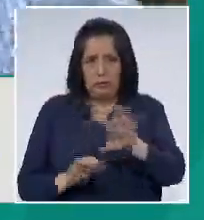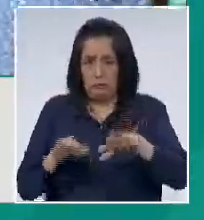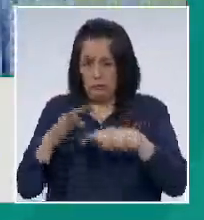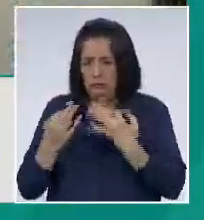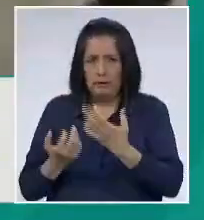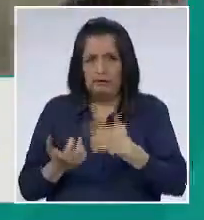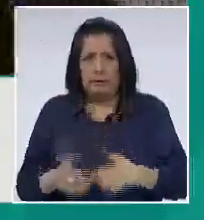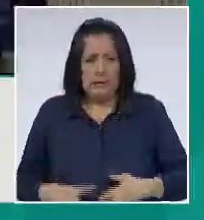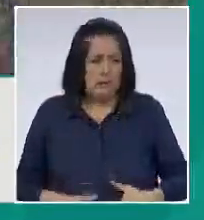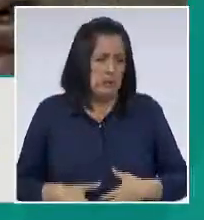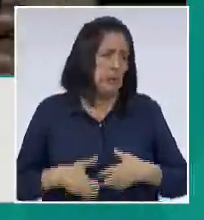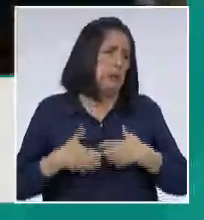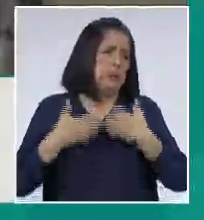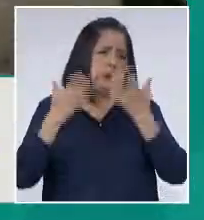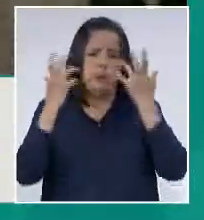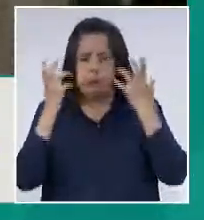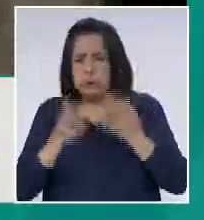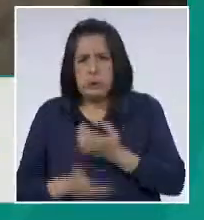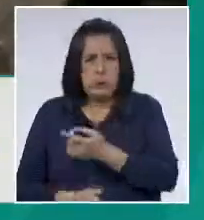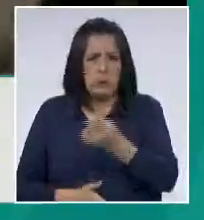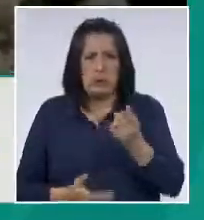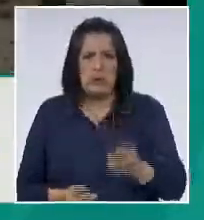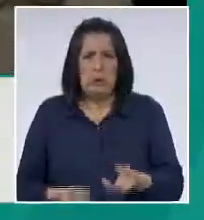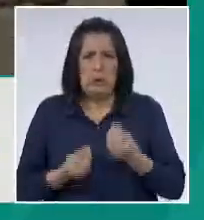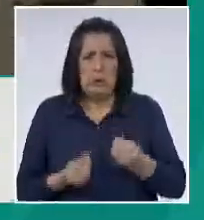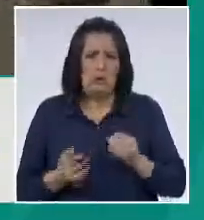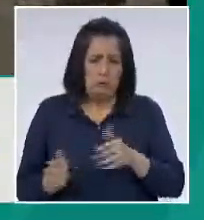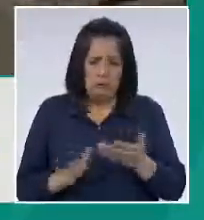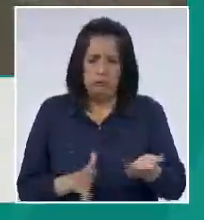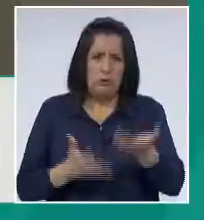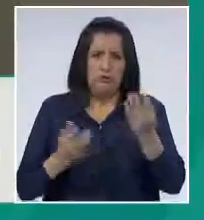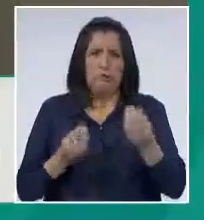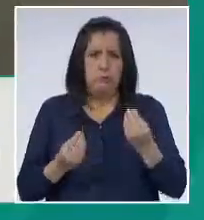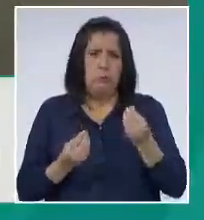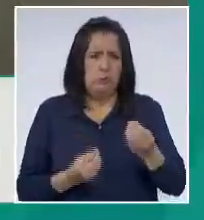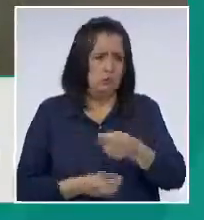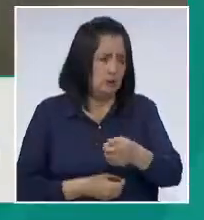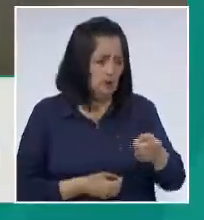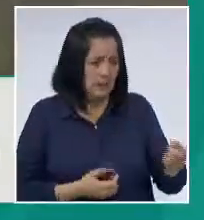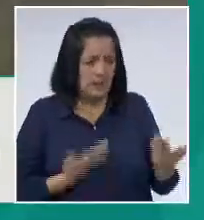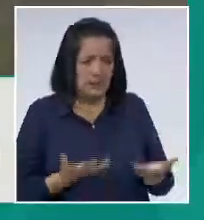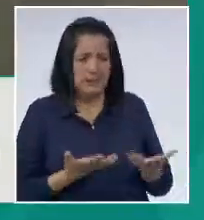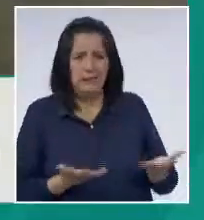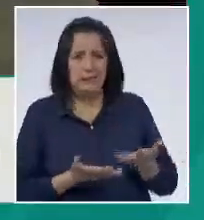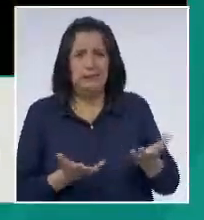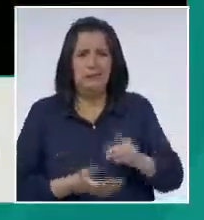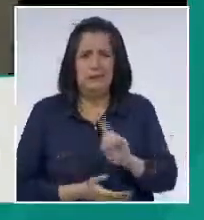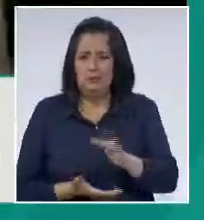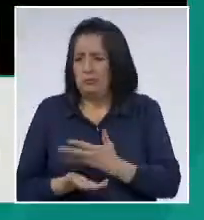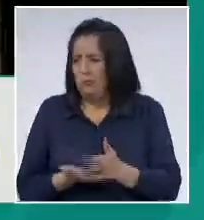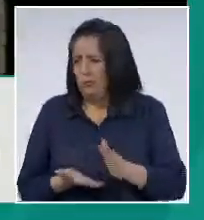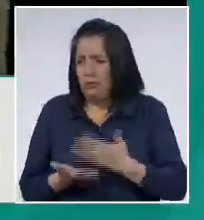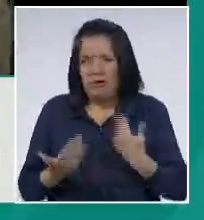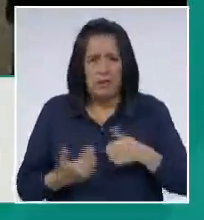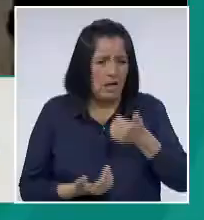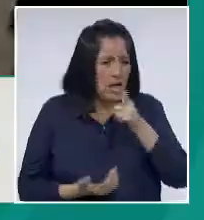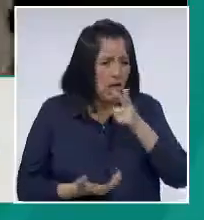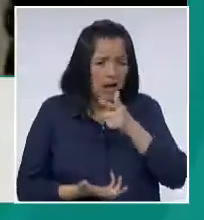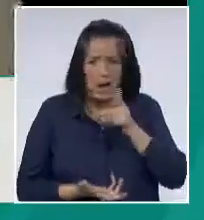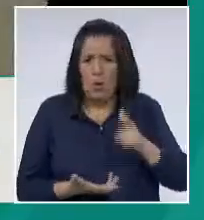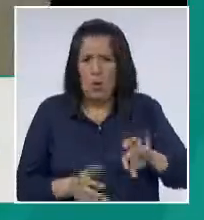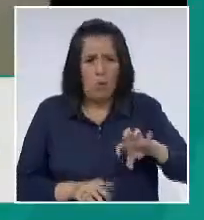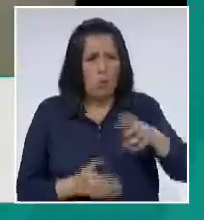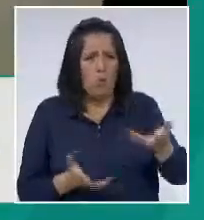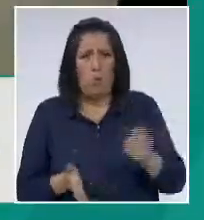totalmente indignada, pues la manera en cómo murió es debido a las condiciones en las que se encuentran, en donde no tienen agua desde que ocurrió